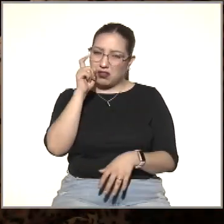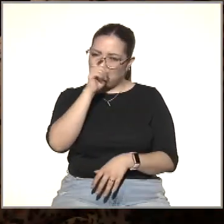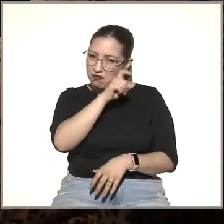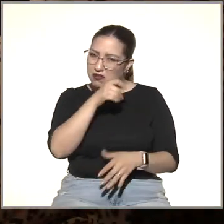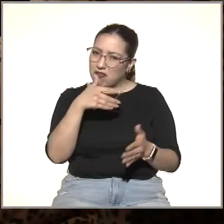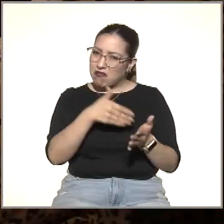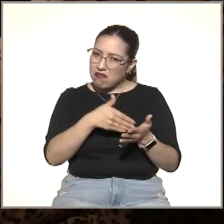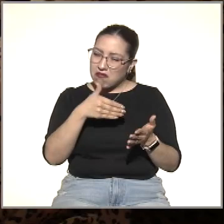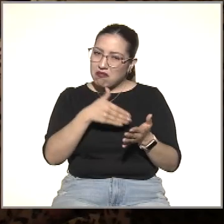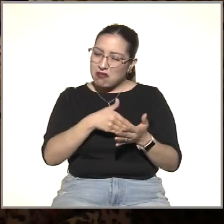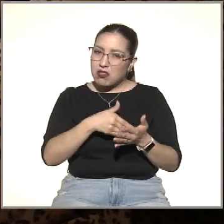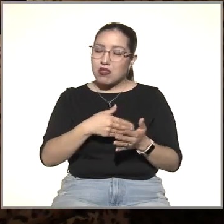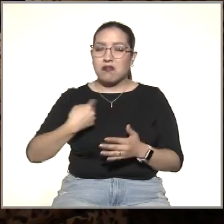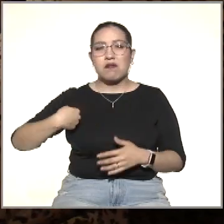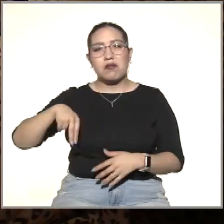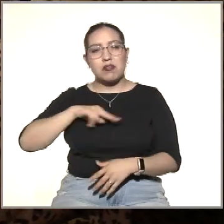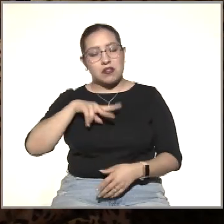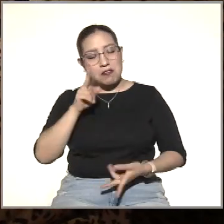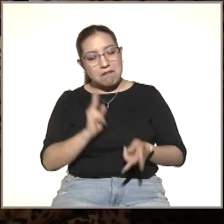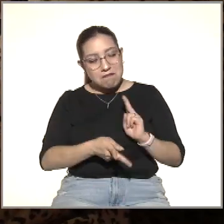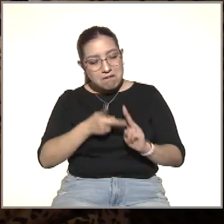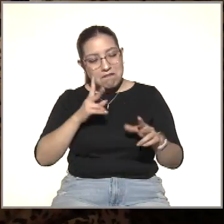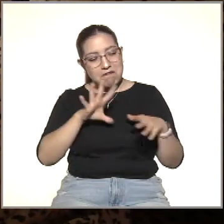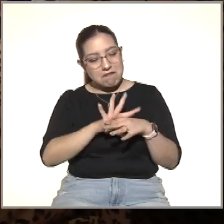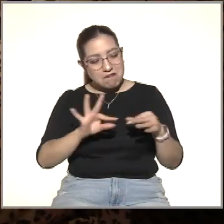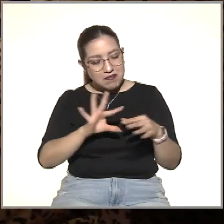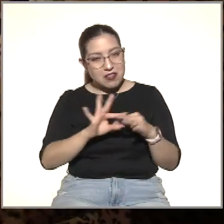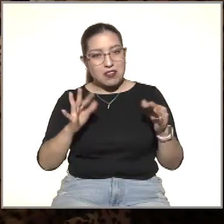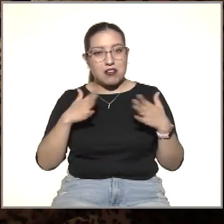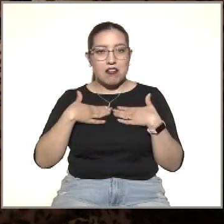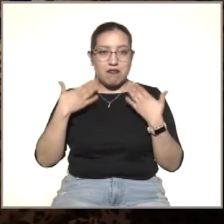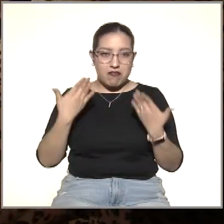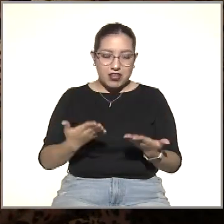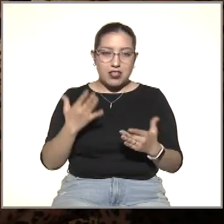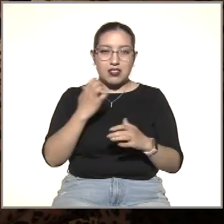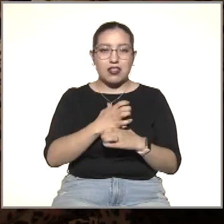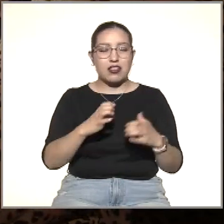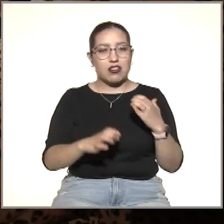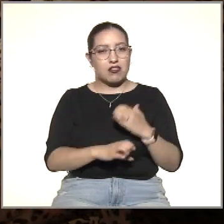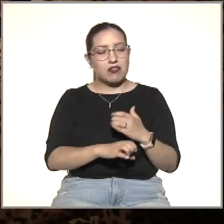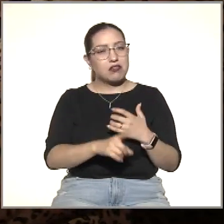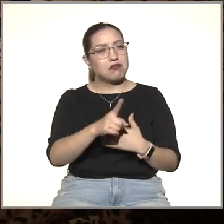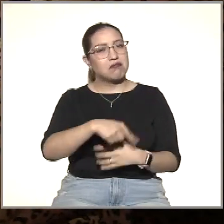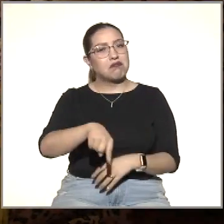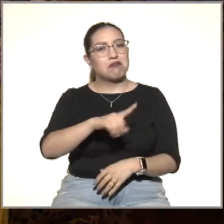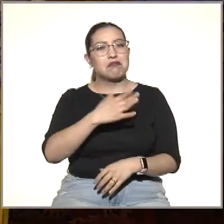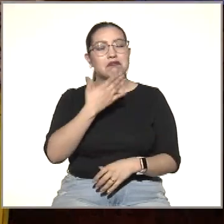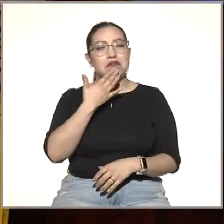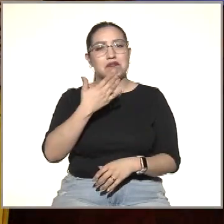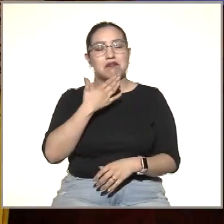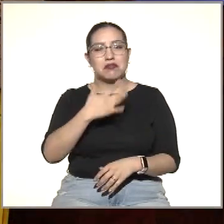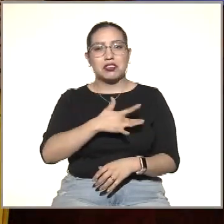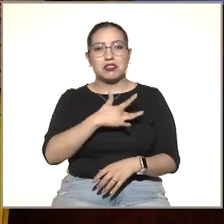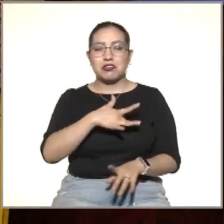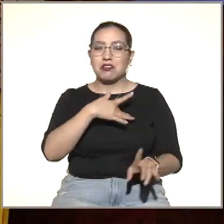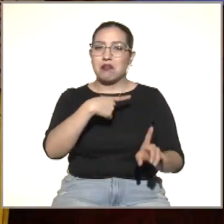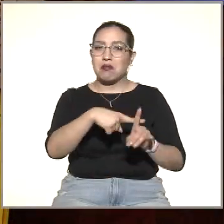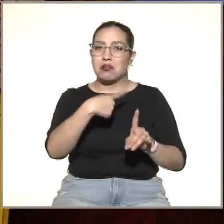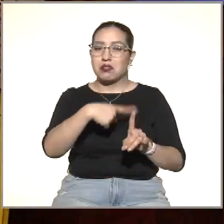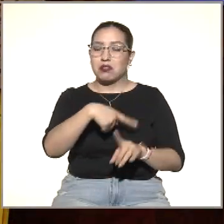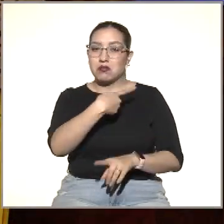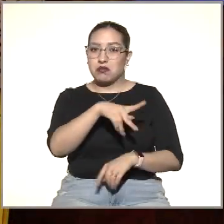aliento y confianza, le daban la vuelta a su etiqueta, brillaban por su confianza con el alimento de las palabras positivas y mejoraban